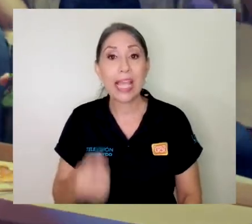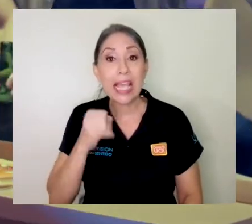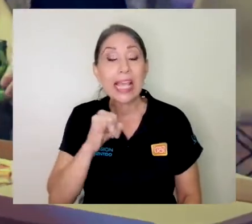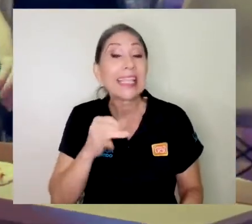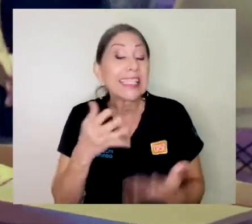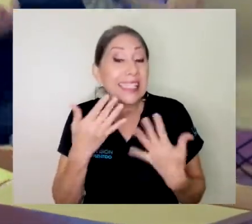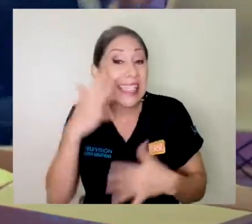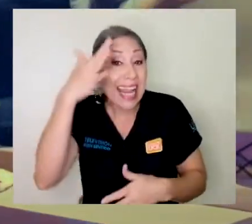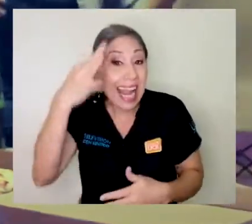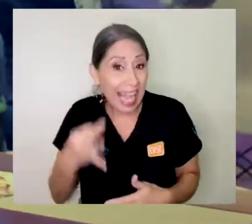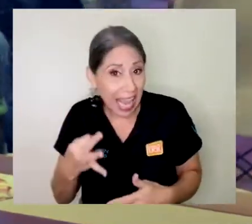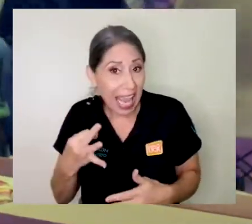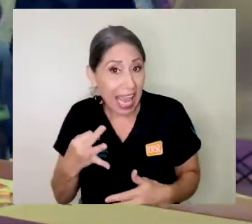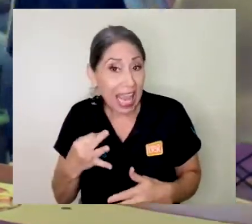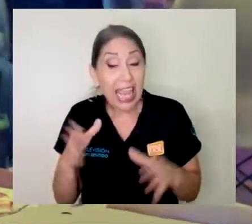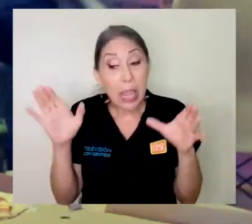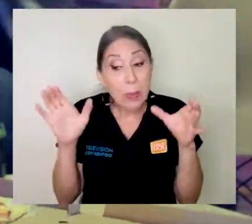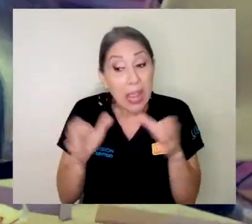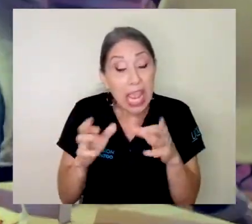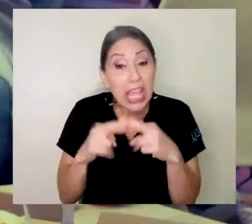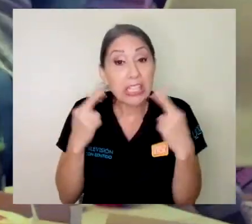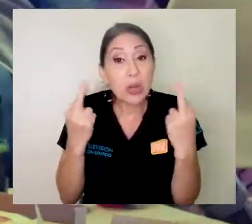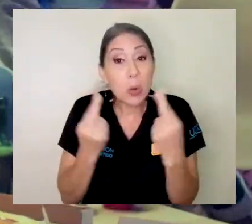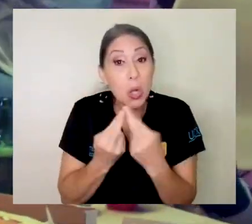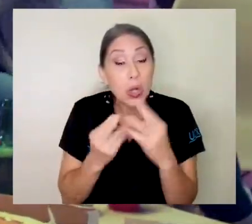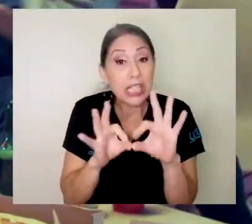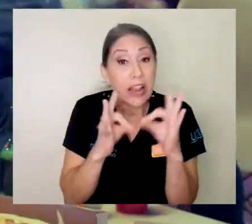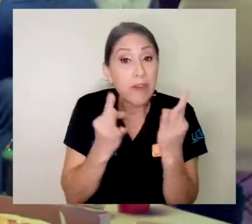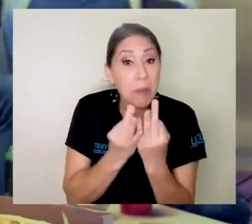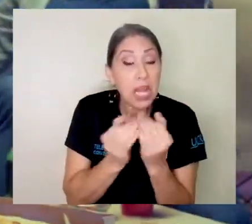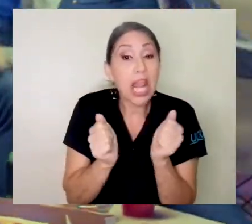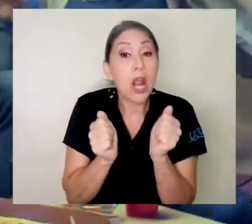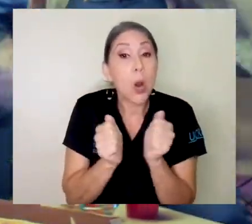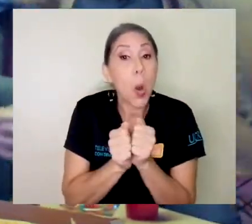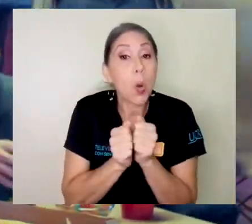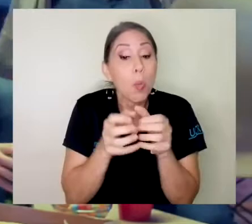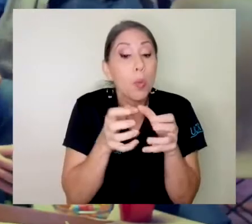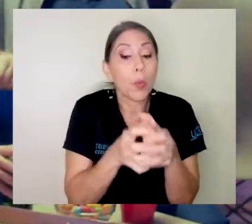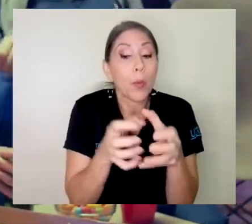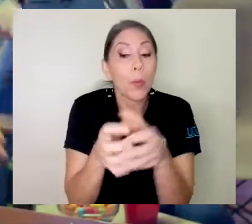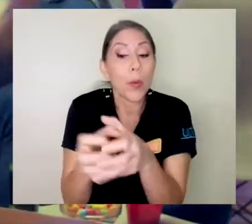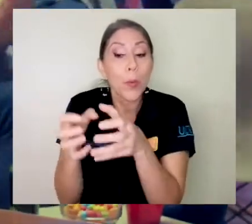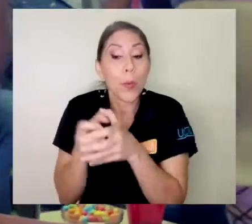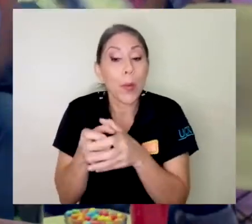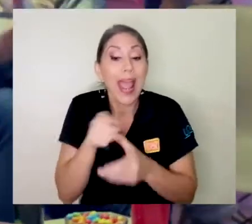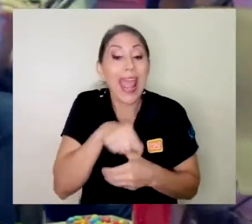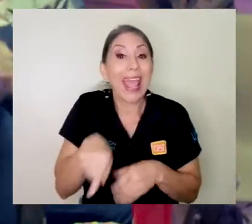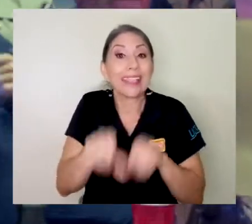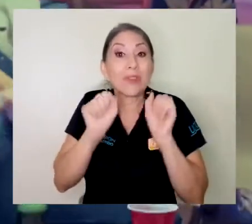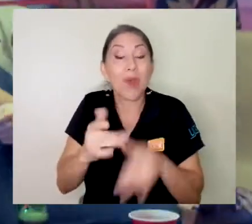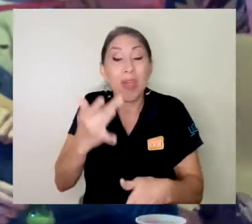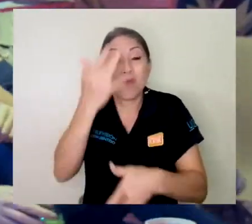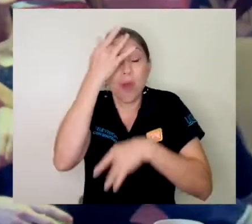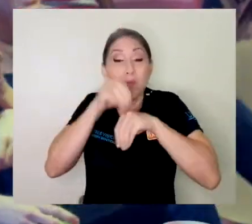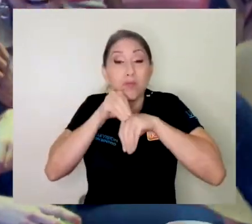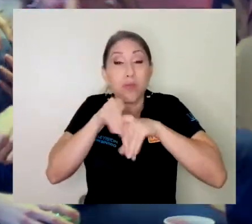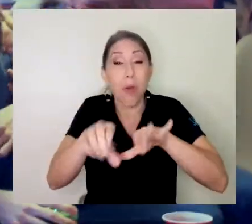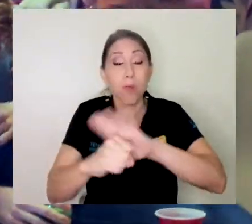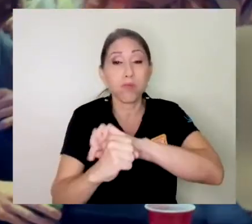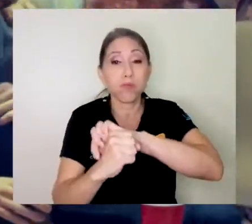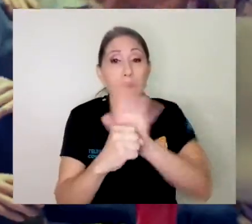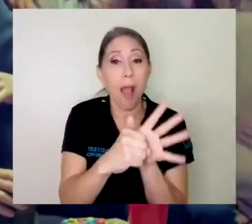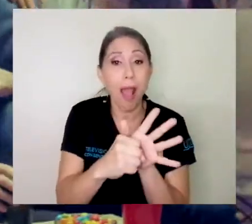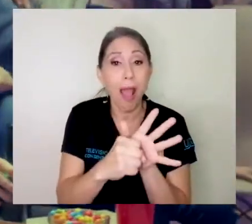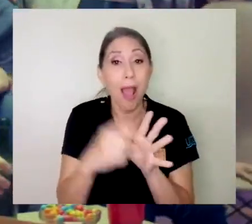Se cree que las pequeñas reuniones en el hogar con distintas burbujas pueden ser las causantes de la propagación del